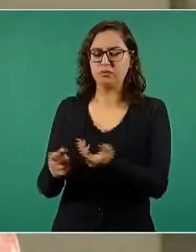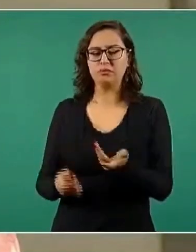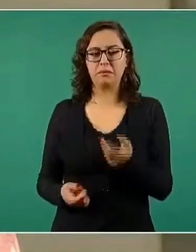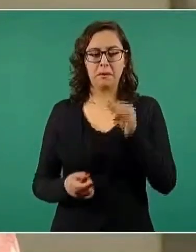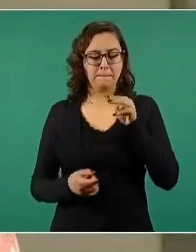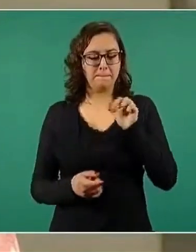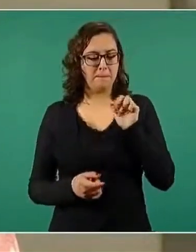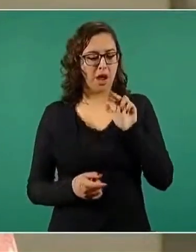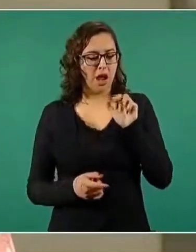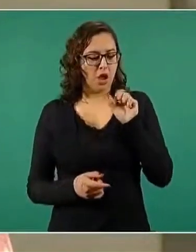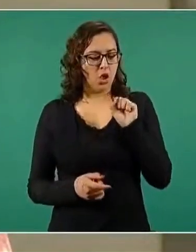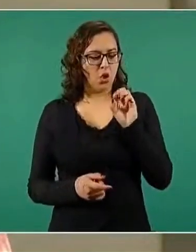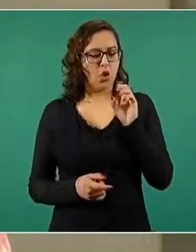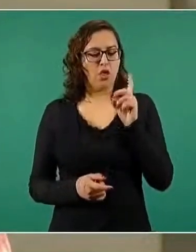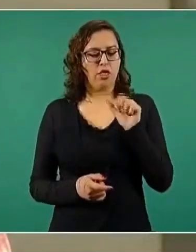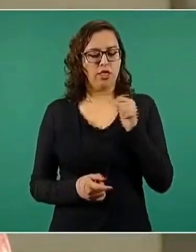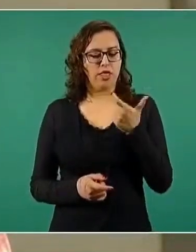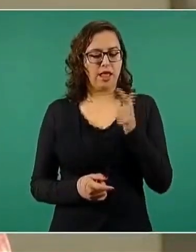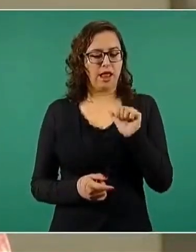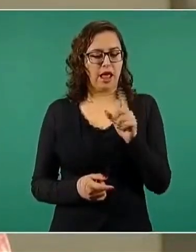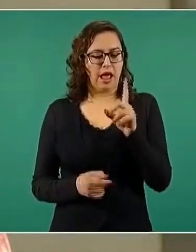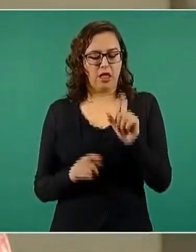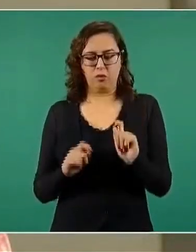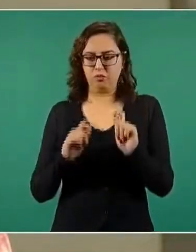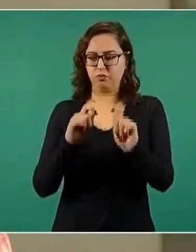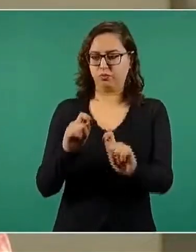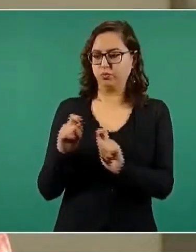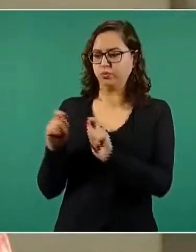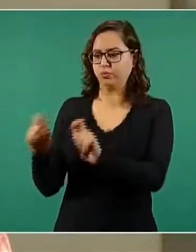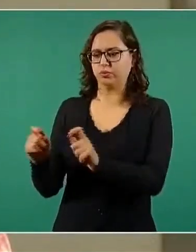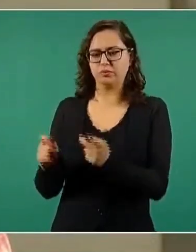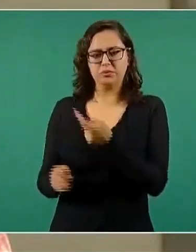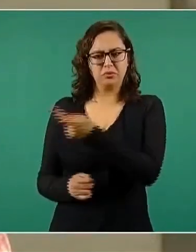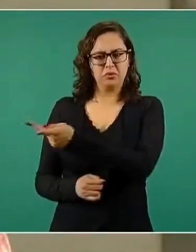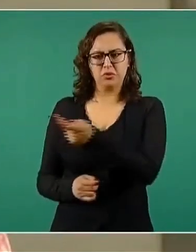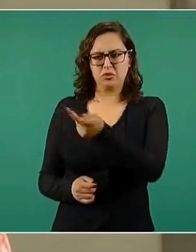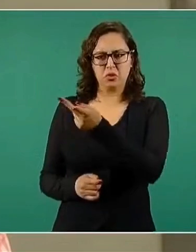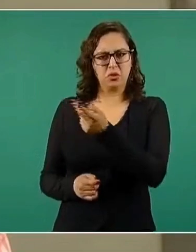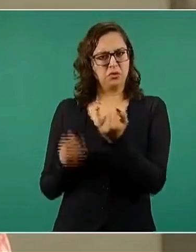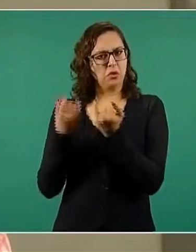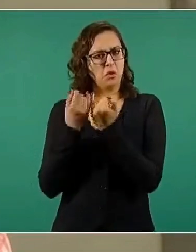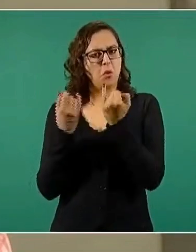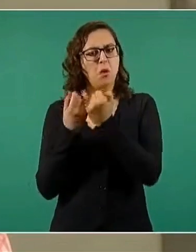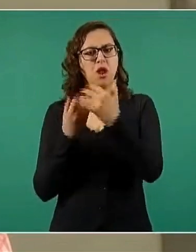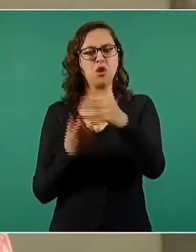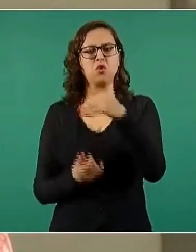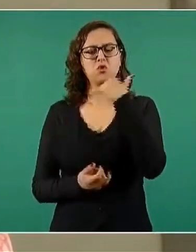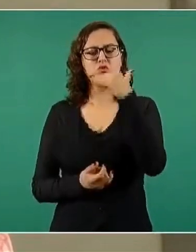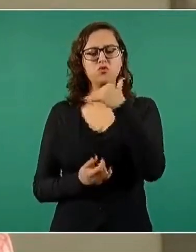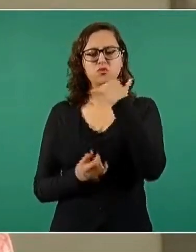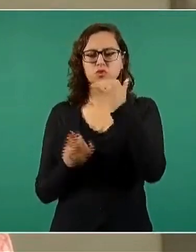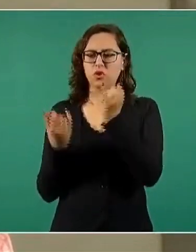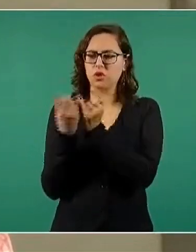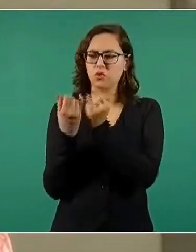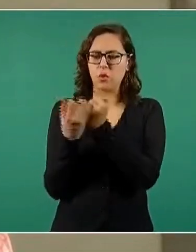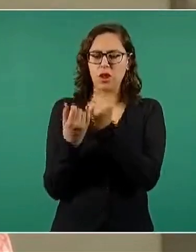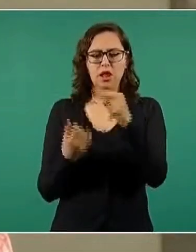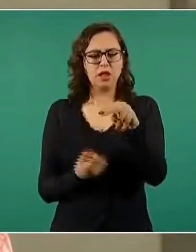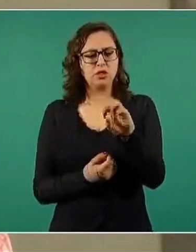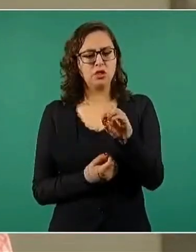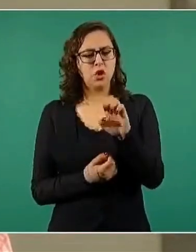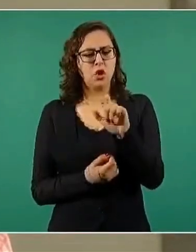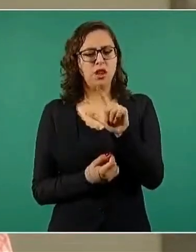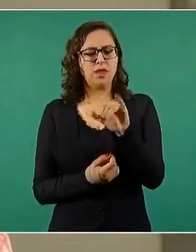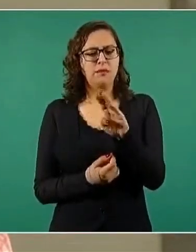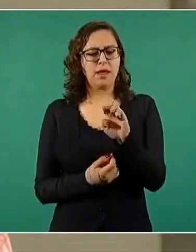Me sorprendió las tácticas puras de corruptos neoliberales. Los diputados presidentes traicionaban a sus compañeros diputados, a sus